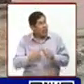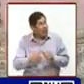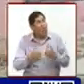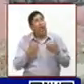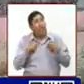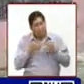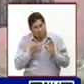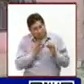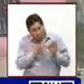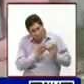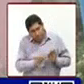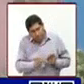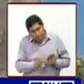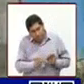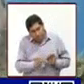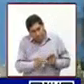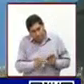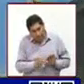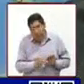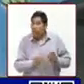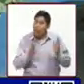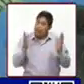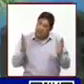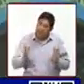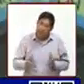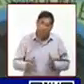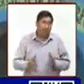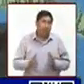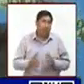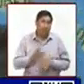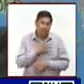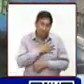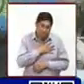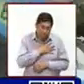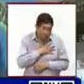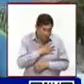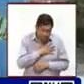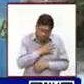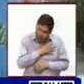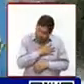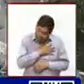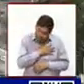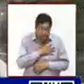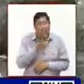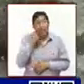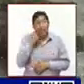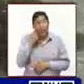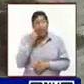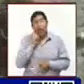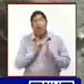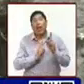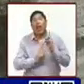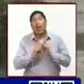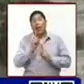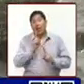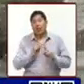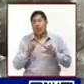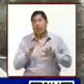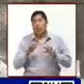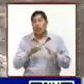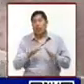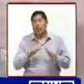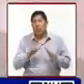tienen mantenimiento, sin lugar a dudas, los dolientes acá tienen que conocer algo o por lo